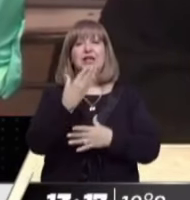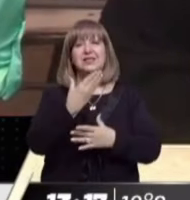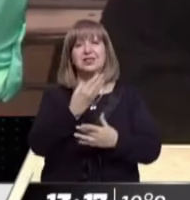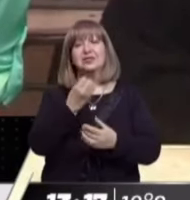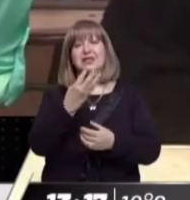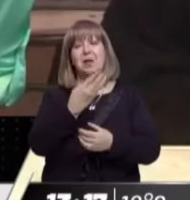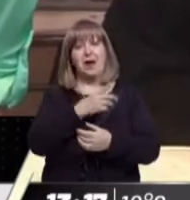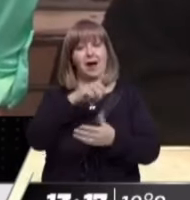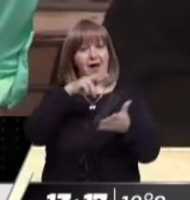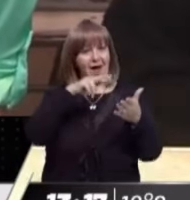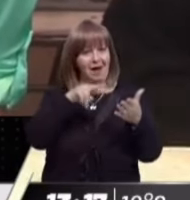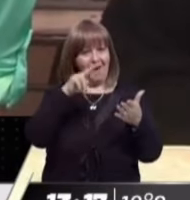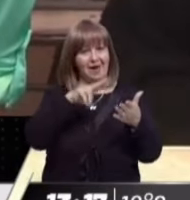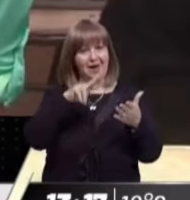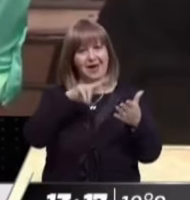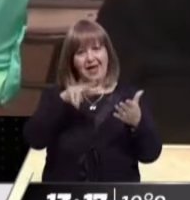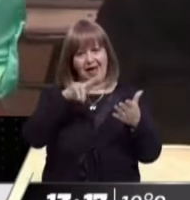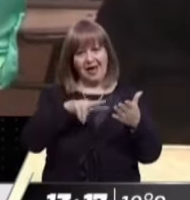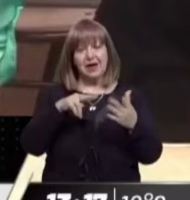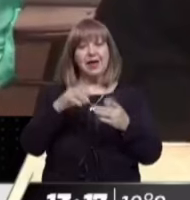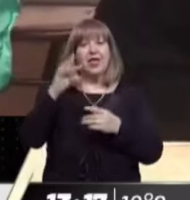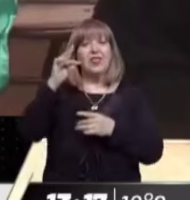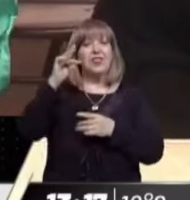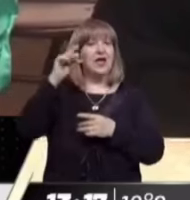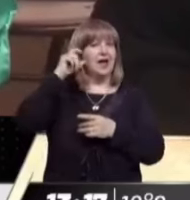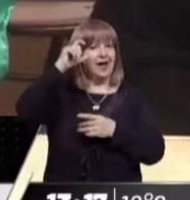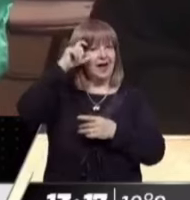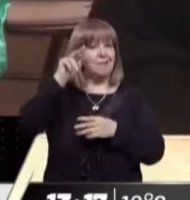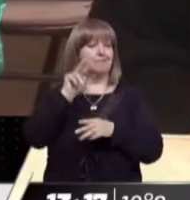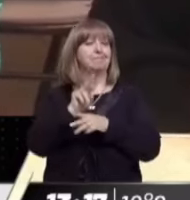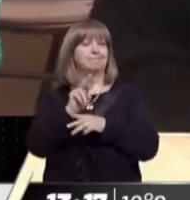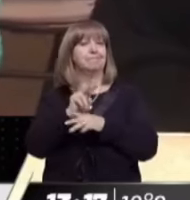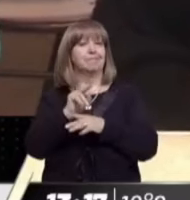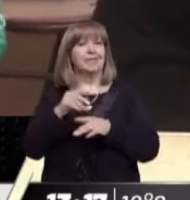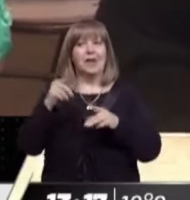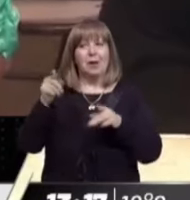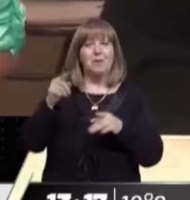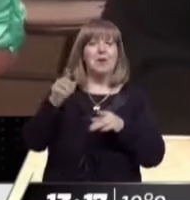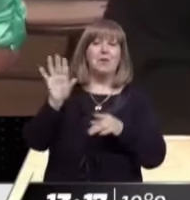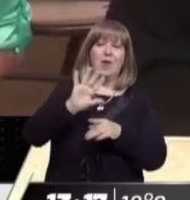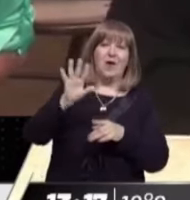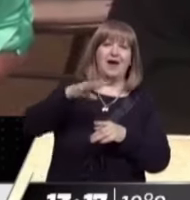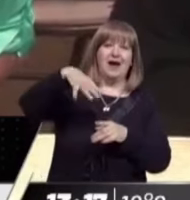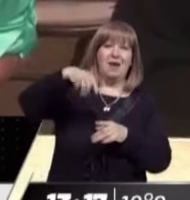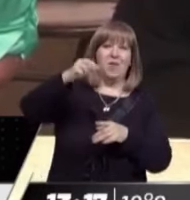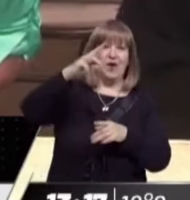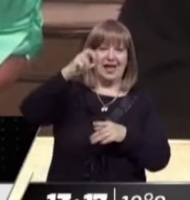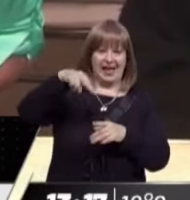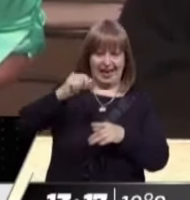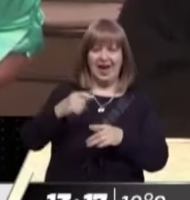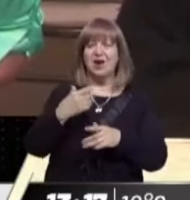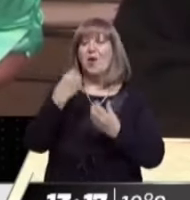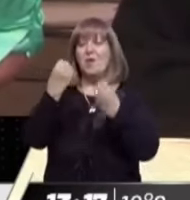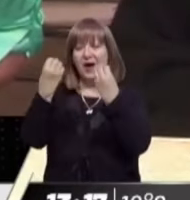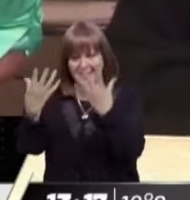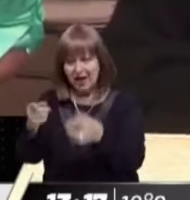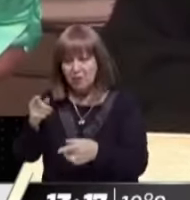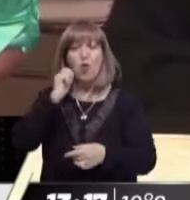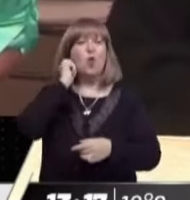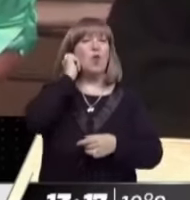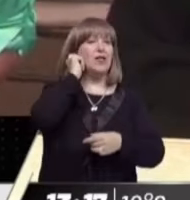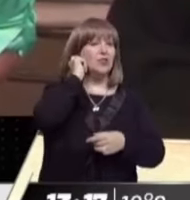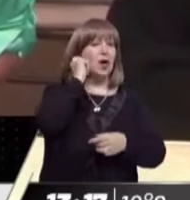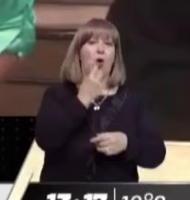también supervisado por la Dirección General de Escuelas. Y a partir de eso, hola Morena, ¿cómo estás? Bien. ¿Cuántos años